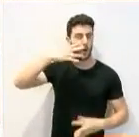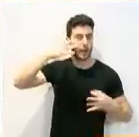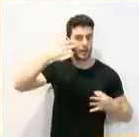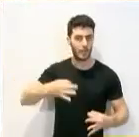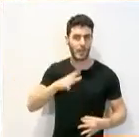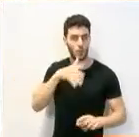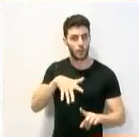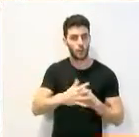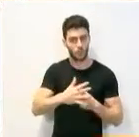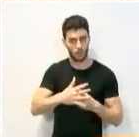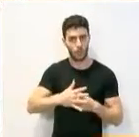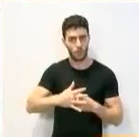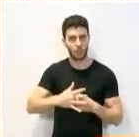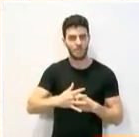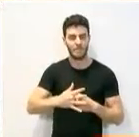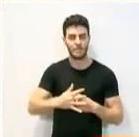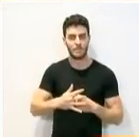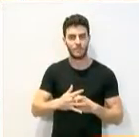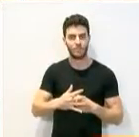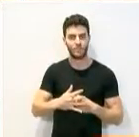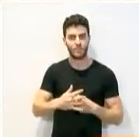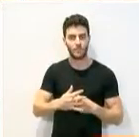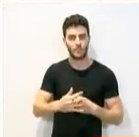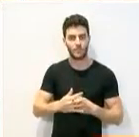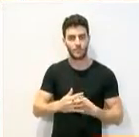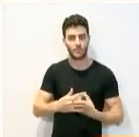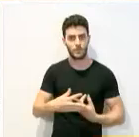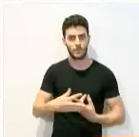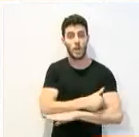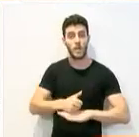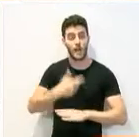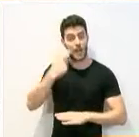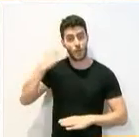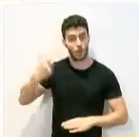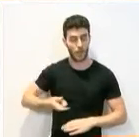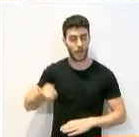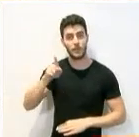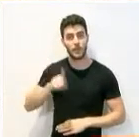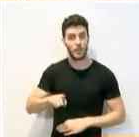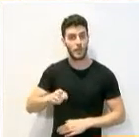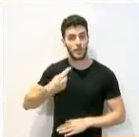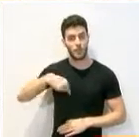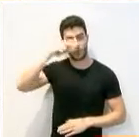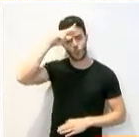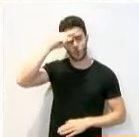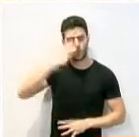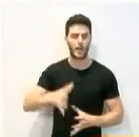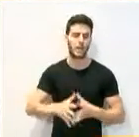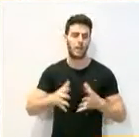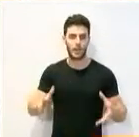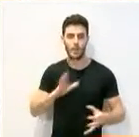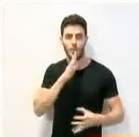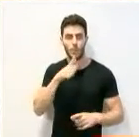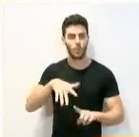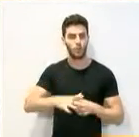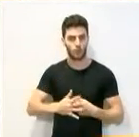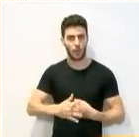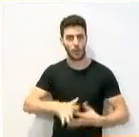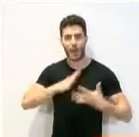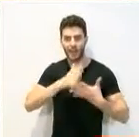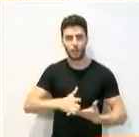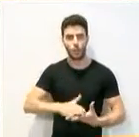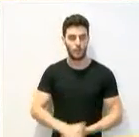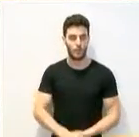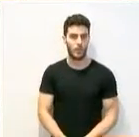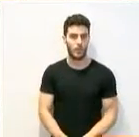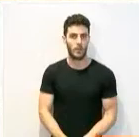la situación de los civiles en Ucrania y preocuparnos enormemente por la situación actual.